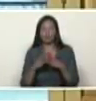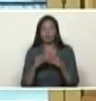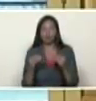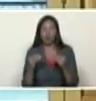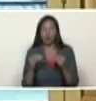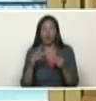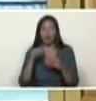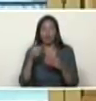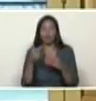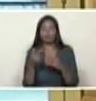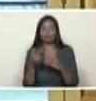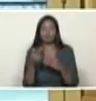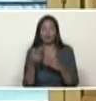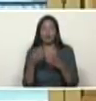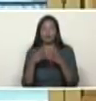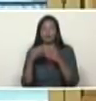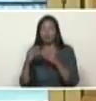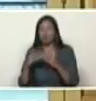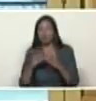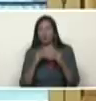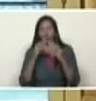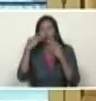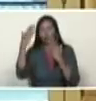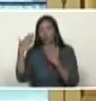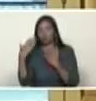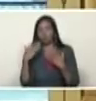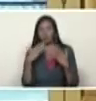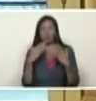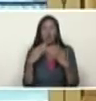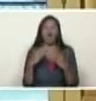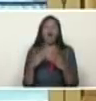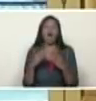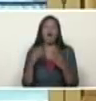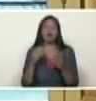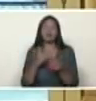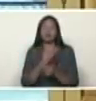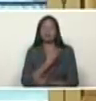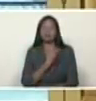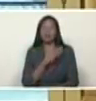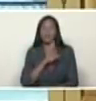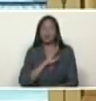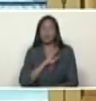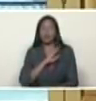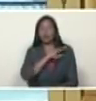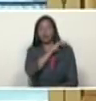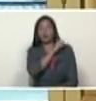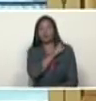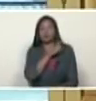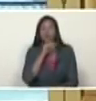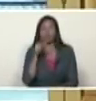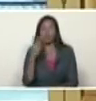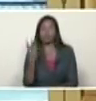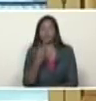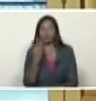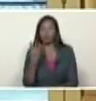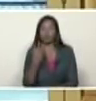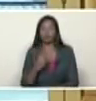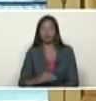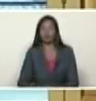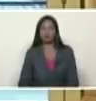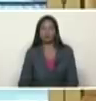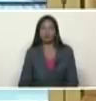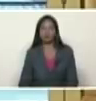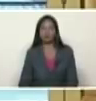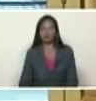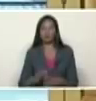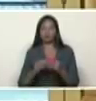Delgado, directora del Centro Terapéutico Socialista, y de Luz Molina, beneficiaria. Ellos